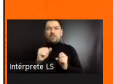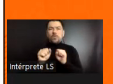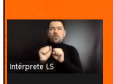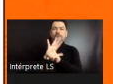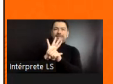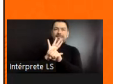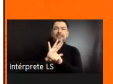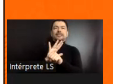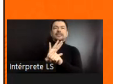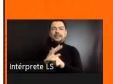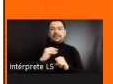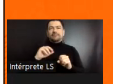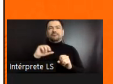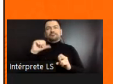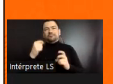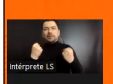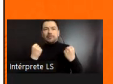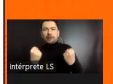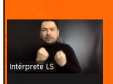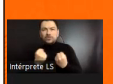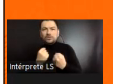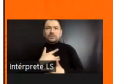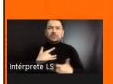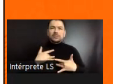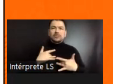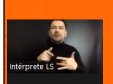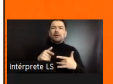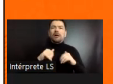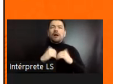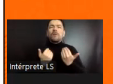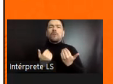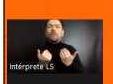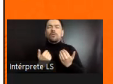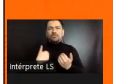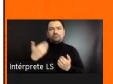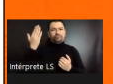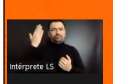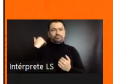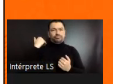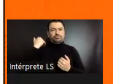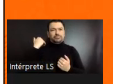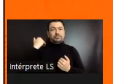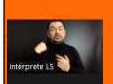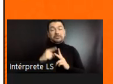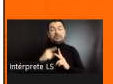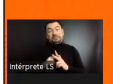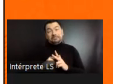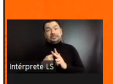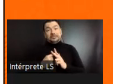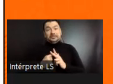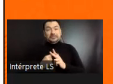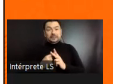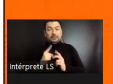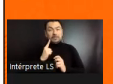salud pública en un momento que apenas estaba empezando, y al final de los 90